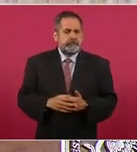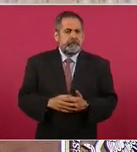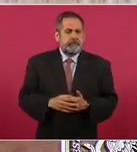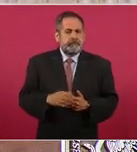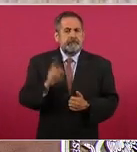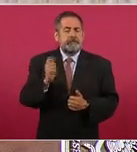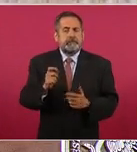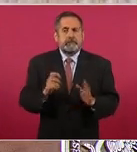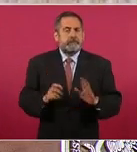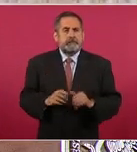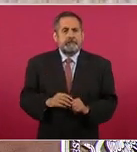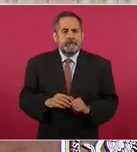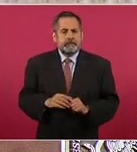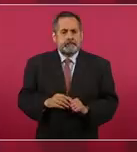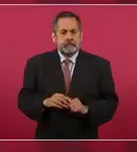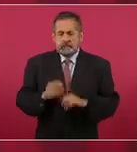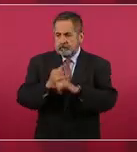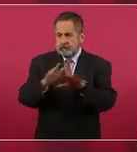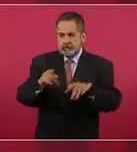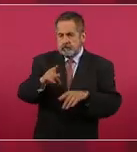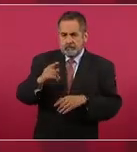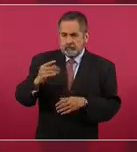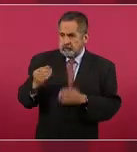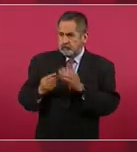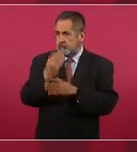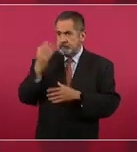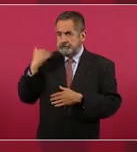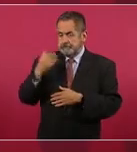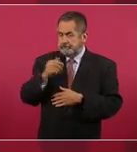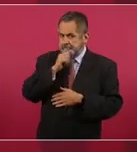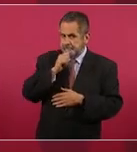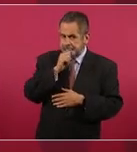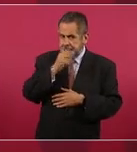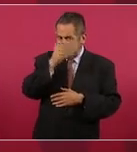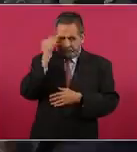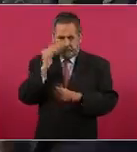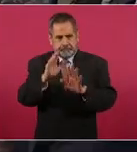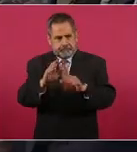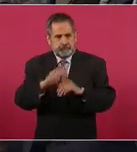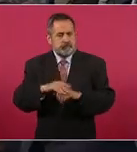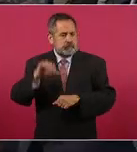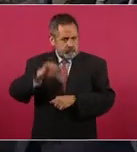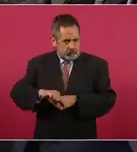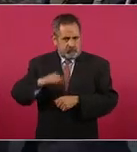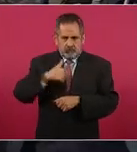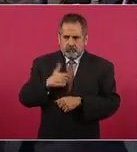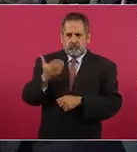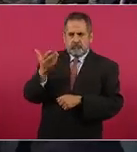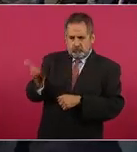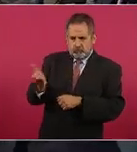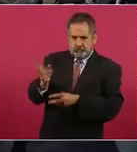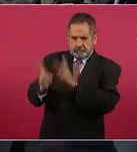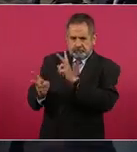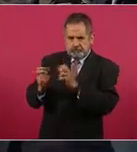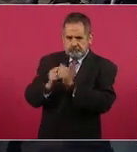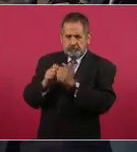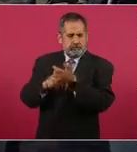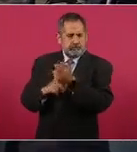no tengo información reciente. Voy hoy a hablar